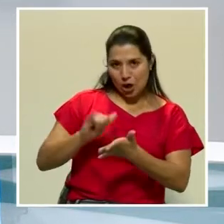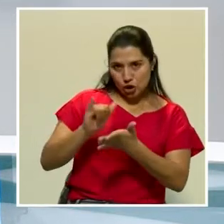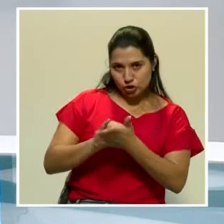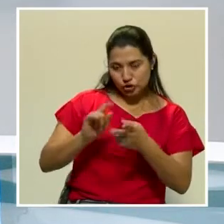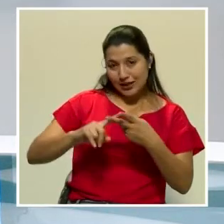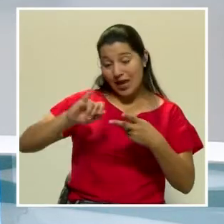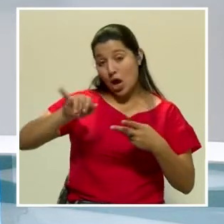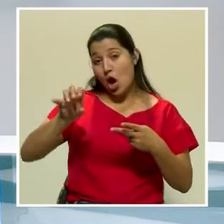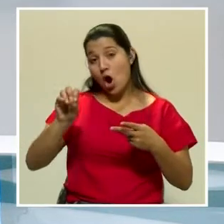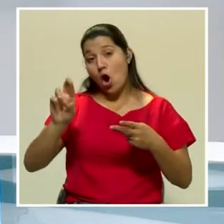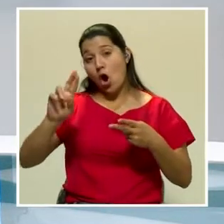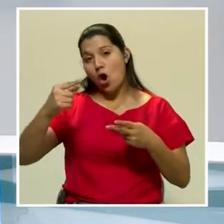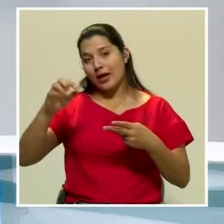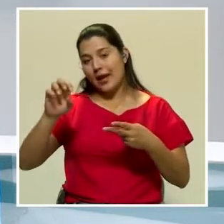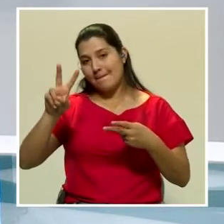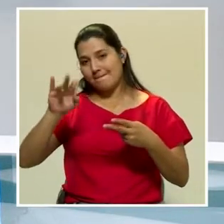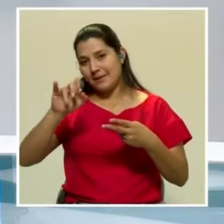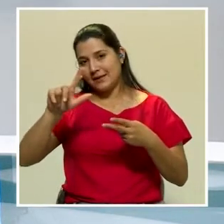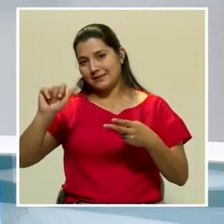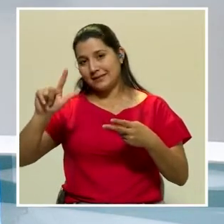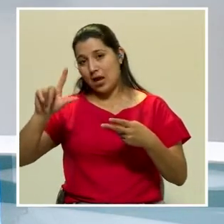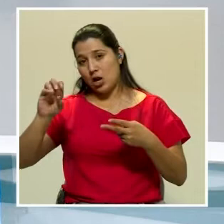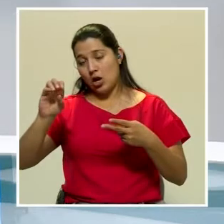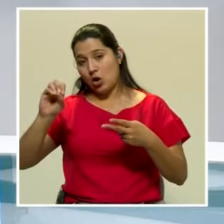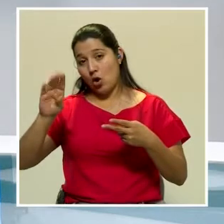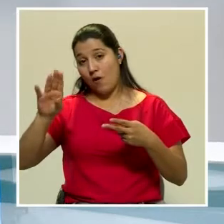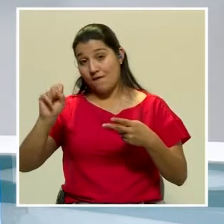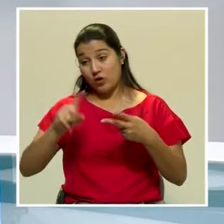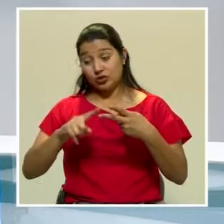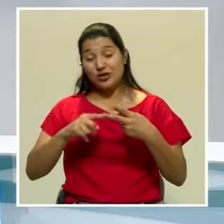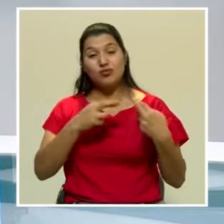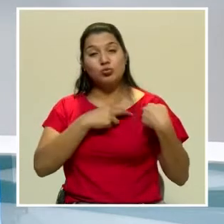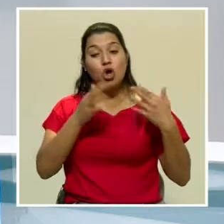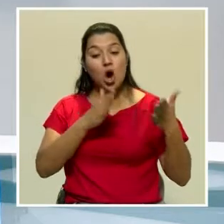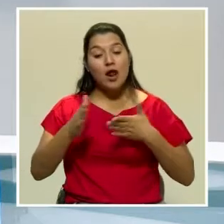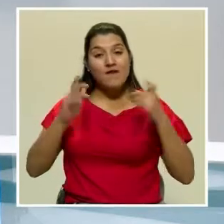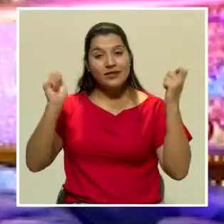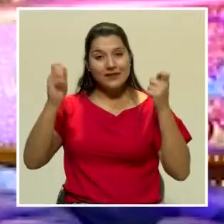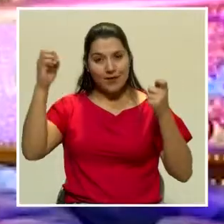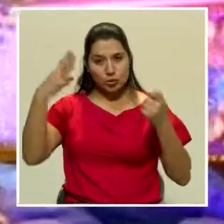del Festival de la Luz, así lo afirmaron. Veamos la nota.